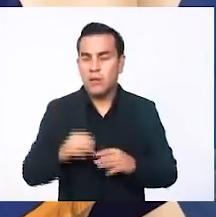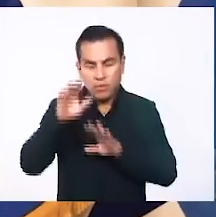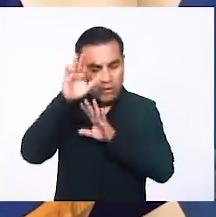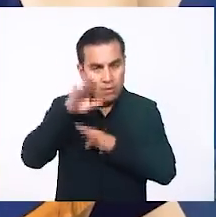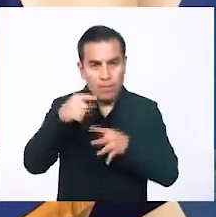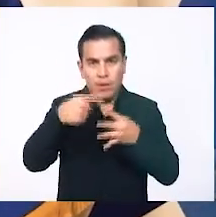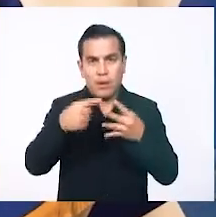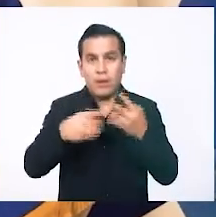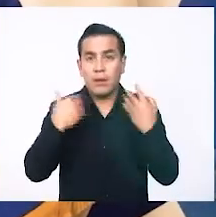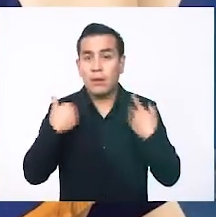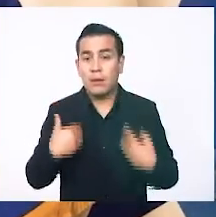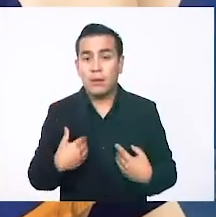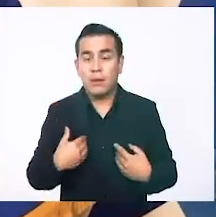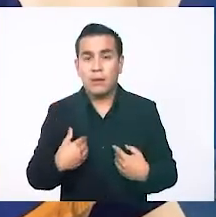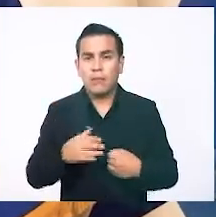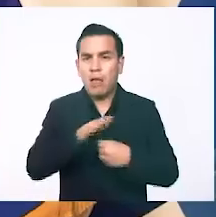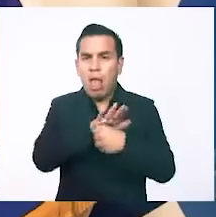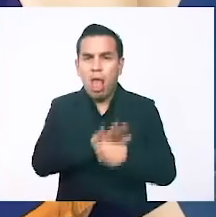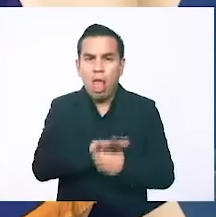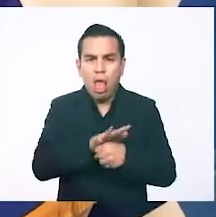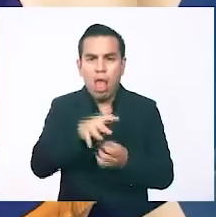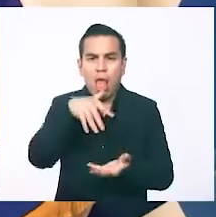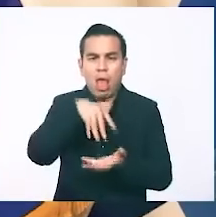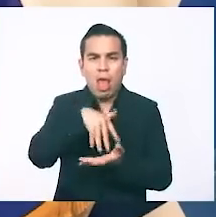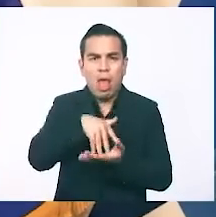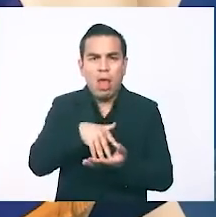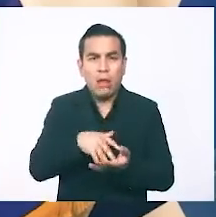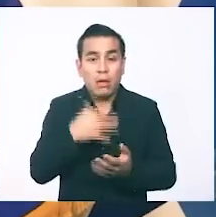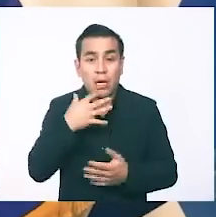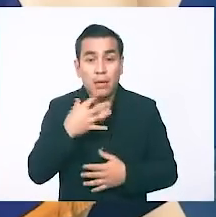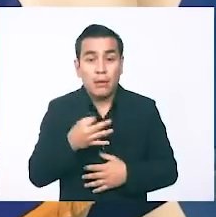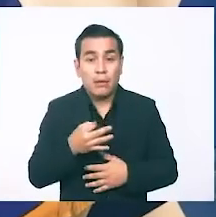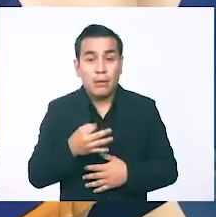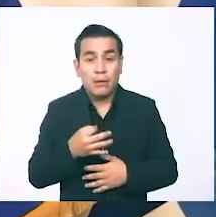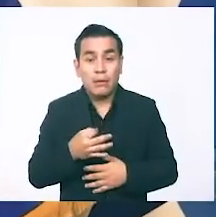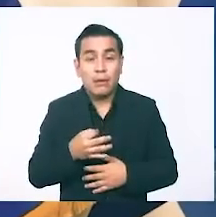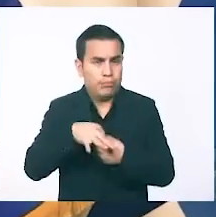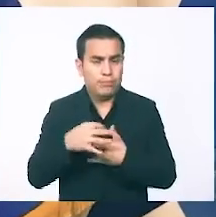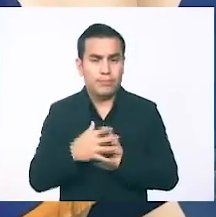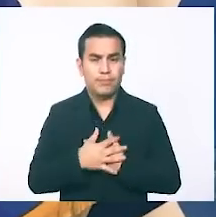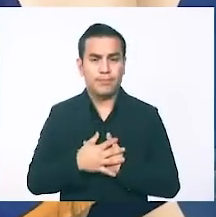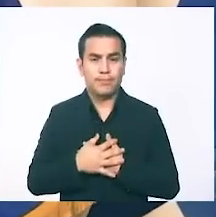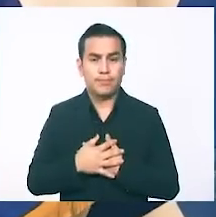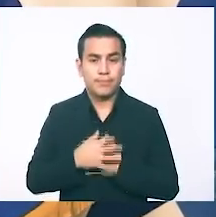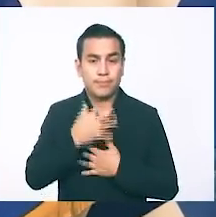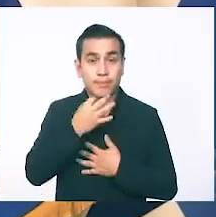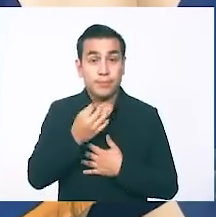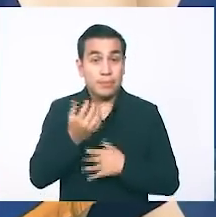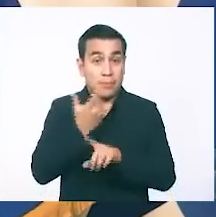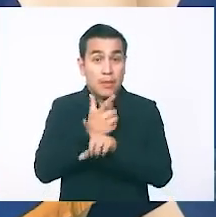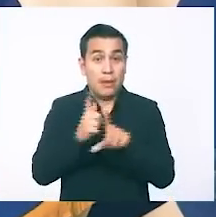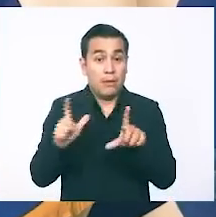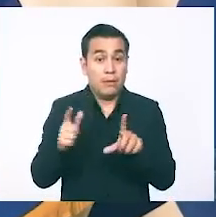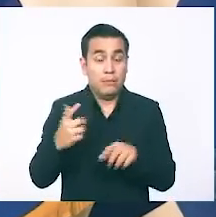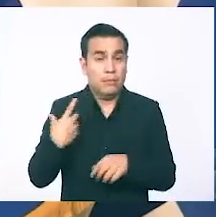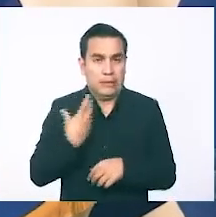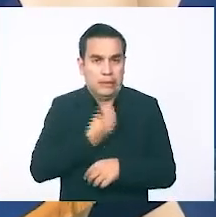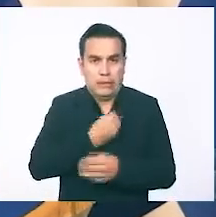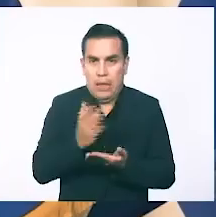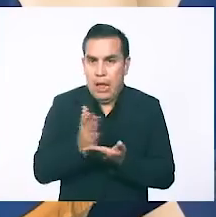derechos humanos, que reprime a su pueblo, que, como dicen los reportes que sacan, o en elecciones libres, ¿verdad? Porque no